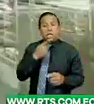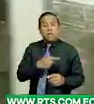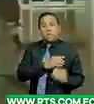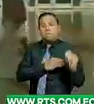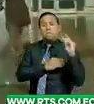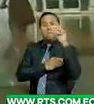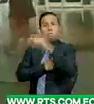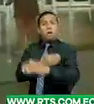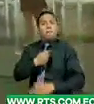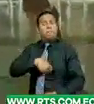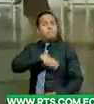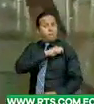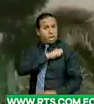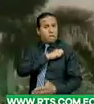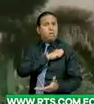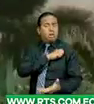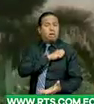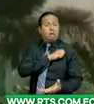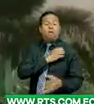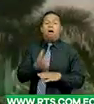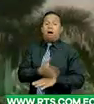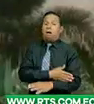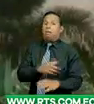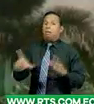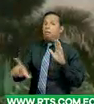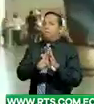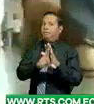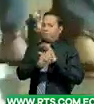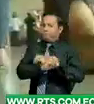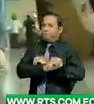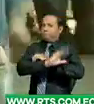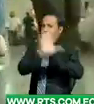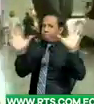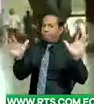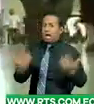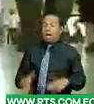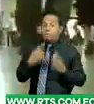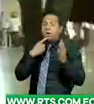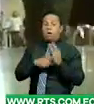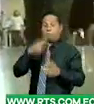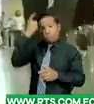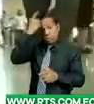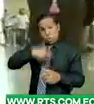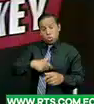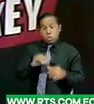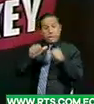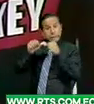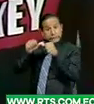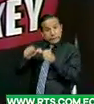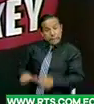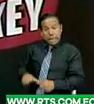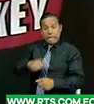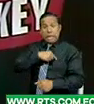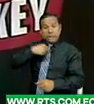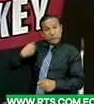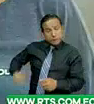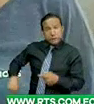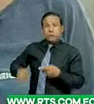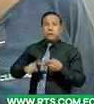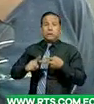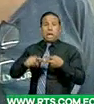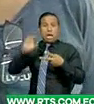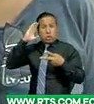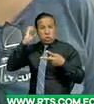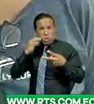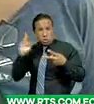que la disposición es clara. Todo pasajero que haya estado en los últimos 14 días en China, Corea del Sur, España, Francia,